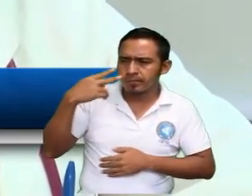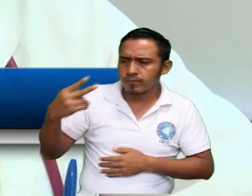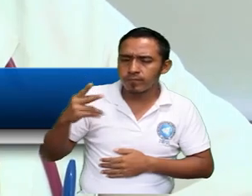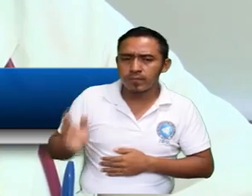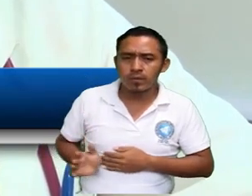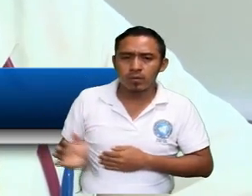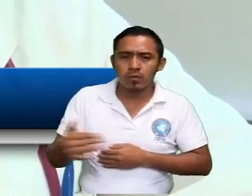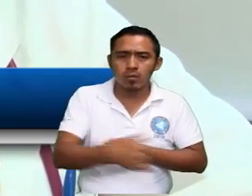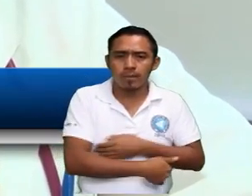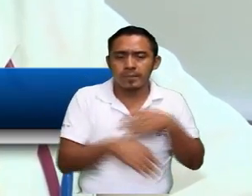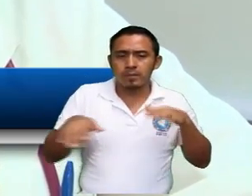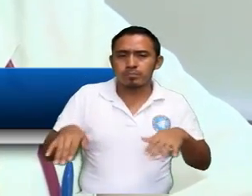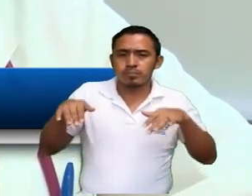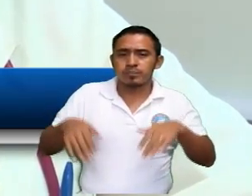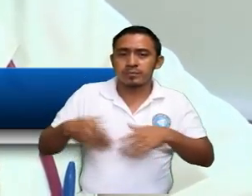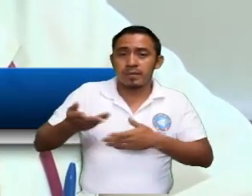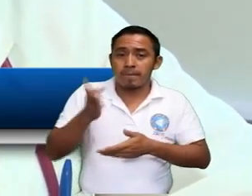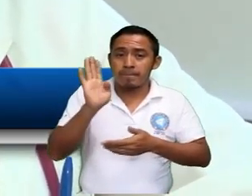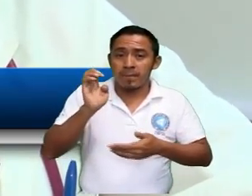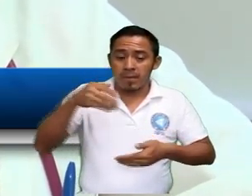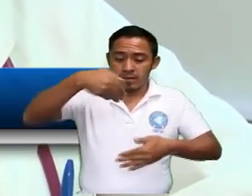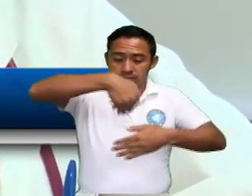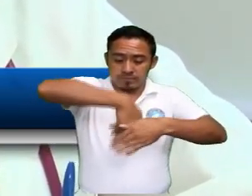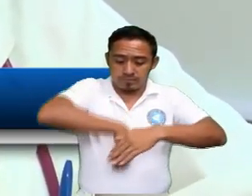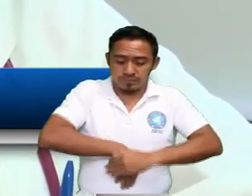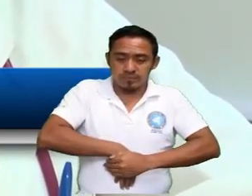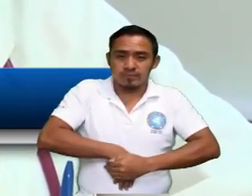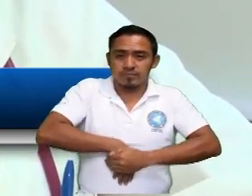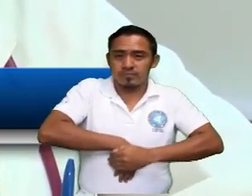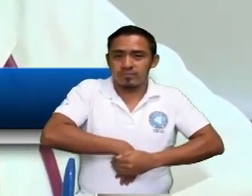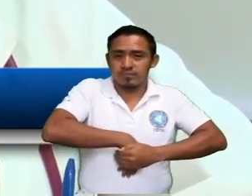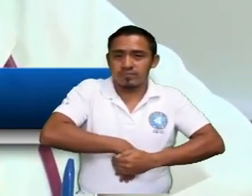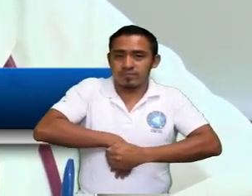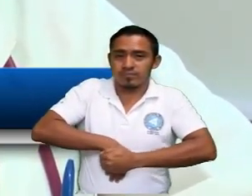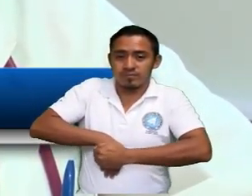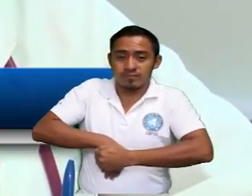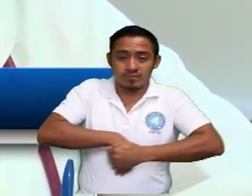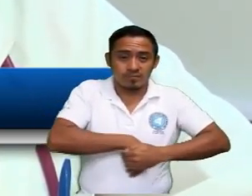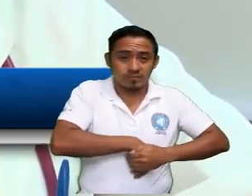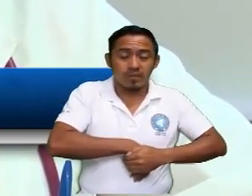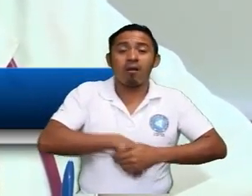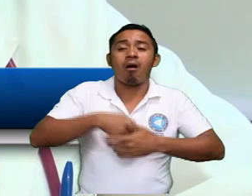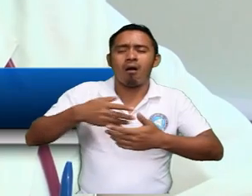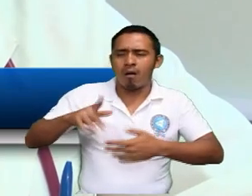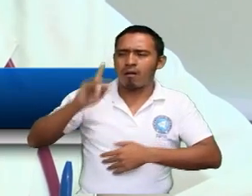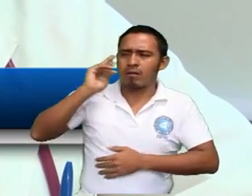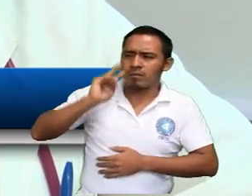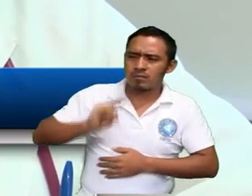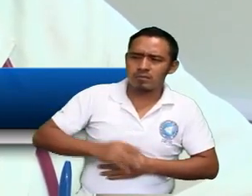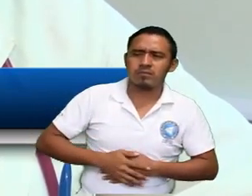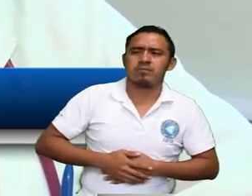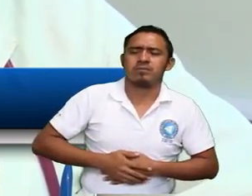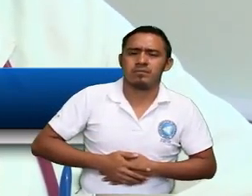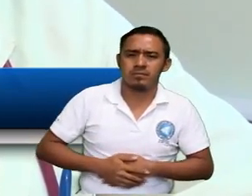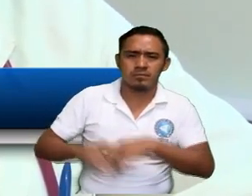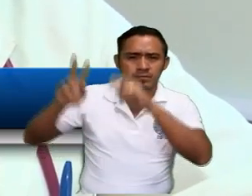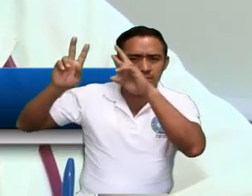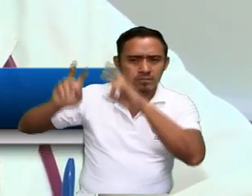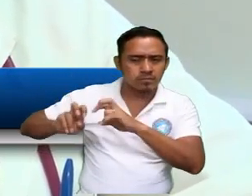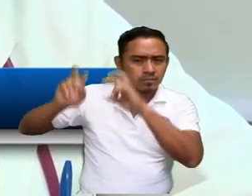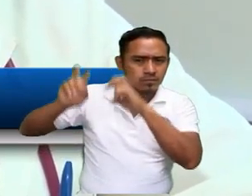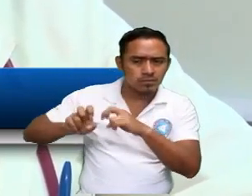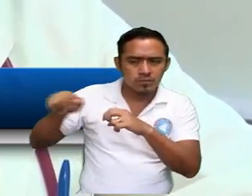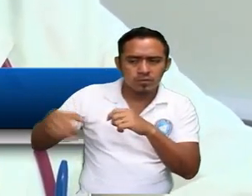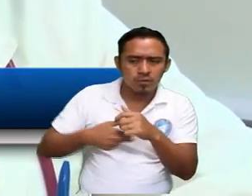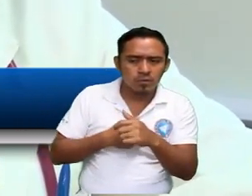canguro andaba a su bebé canguro. Entonces le llamó la atención cómo era que ellos lo hacían